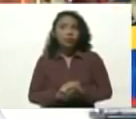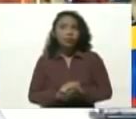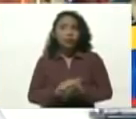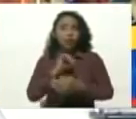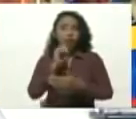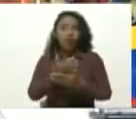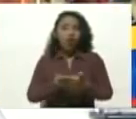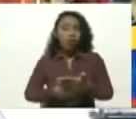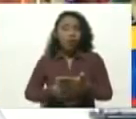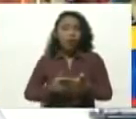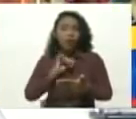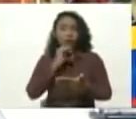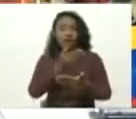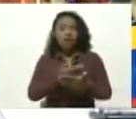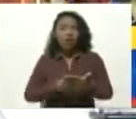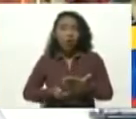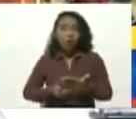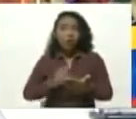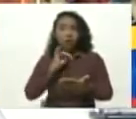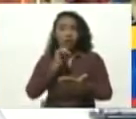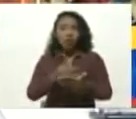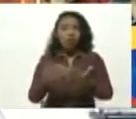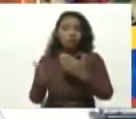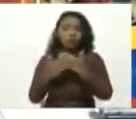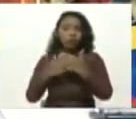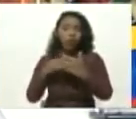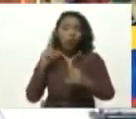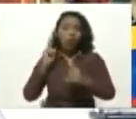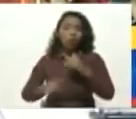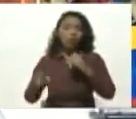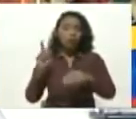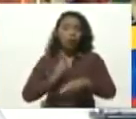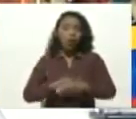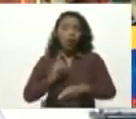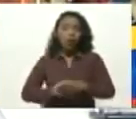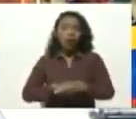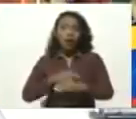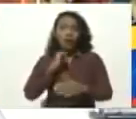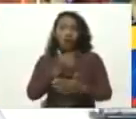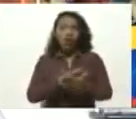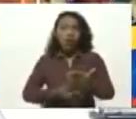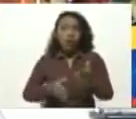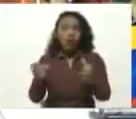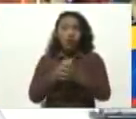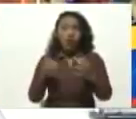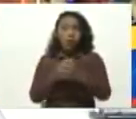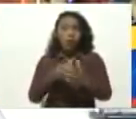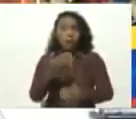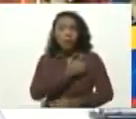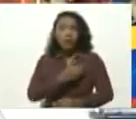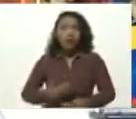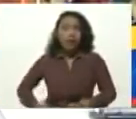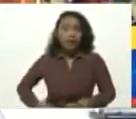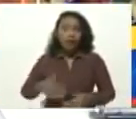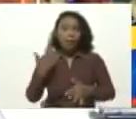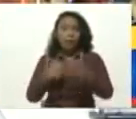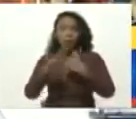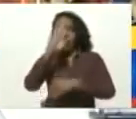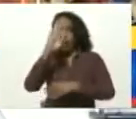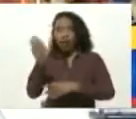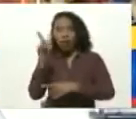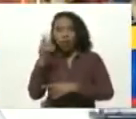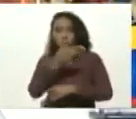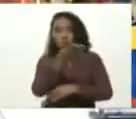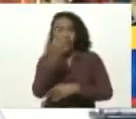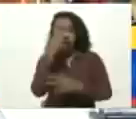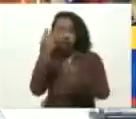Informe, informe, informe, última hora, informe de la Comisión Presidencial. Vámonos directo para que ustedes